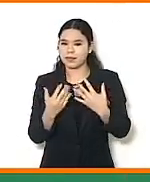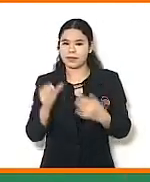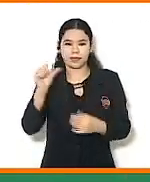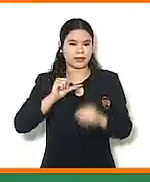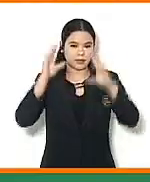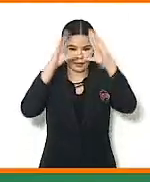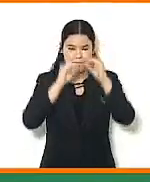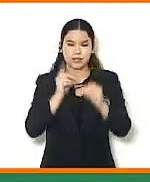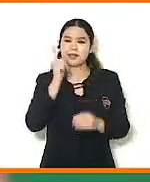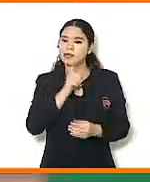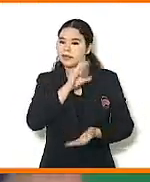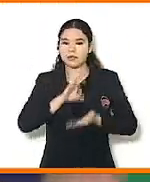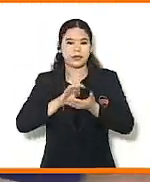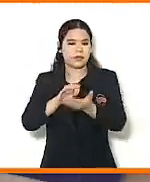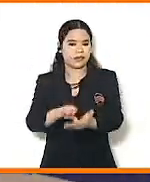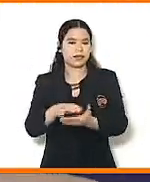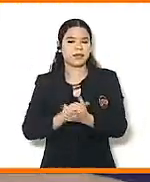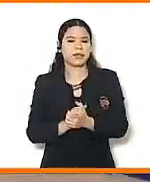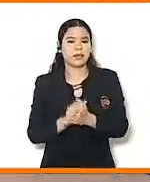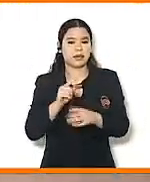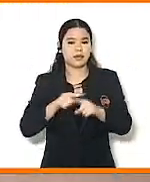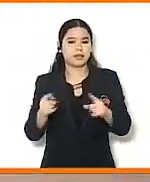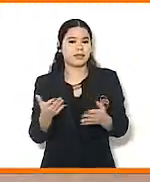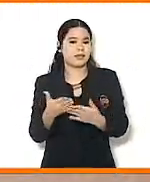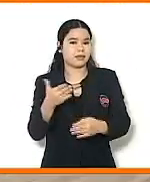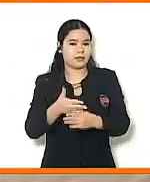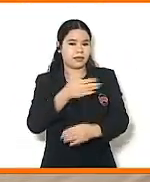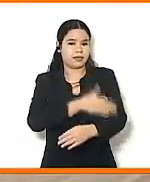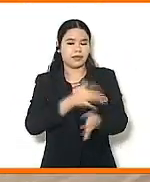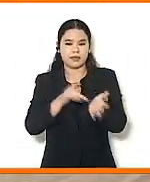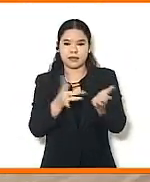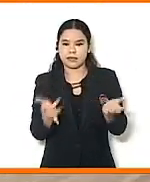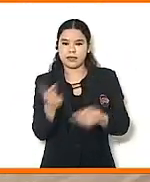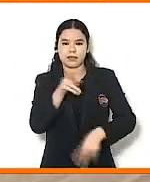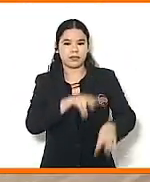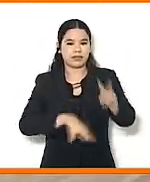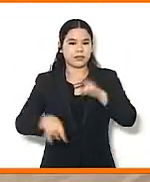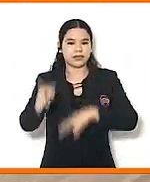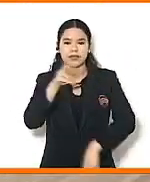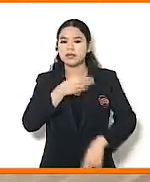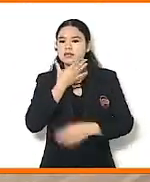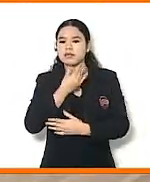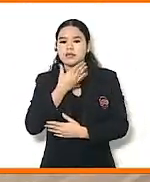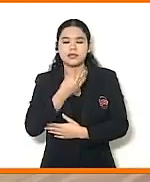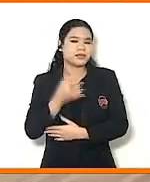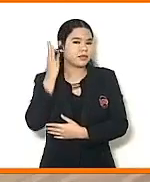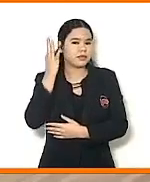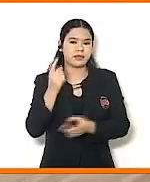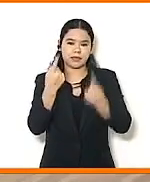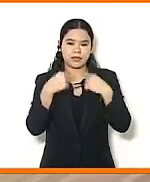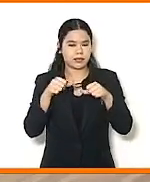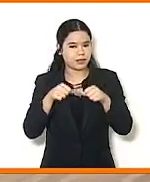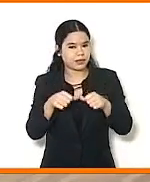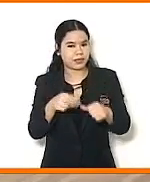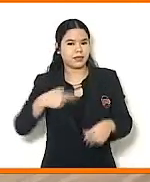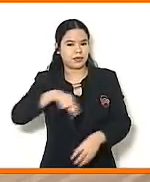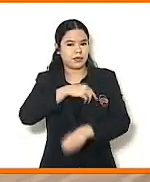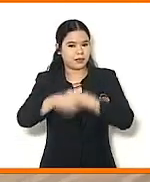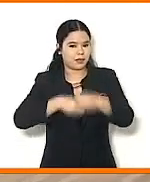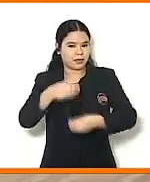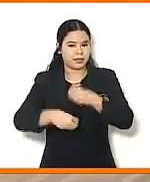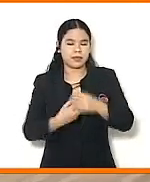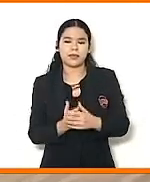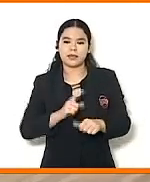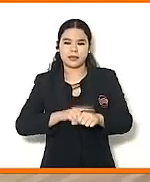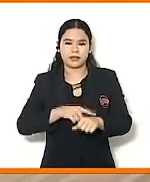de la noche, Loto Super Premio. Pero antes le quiero dar las gracias a nuestros observadores por estar presente en nuestro sorteo. Se vienen tus